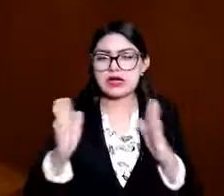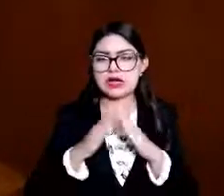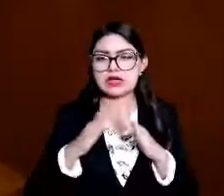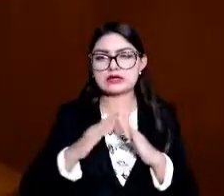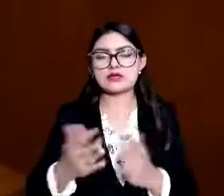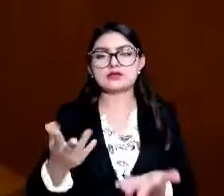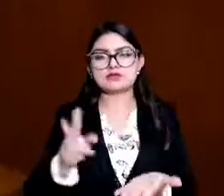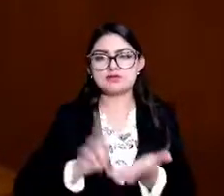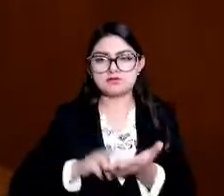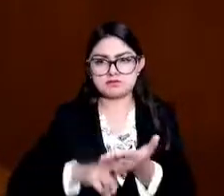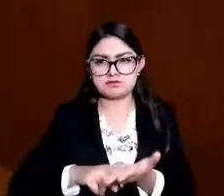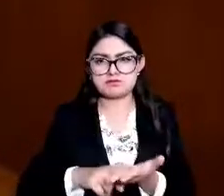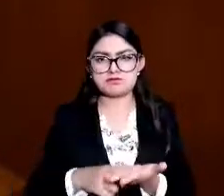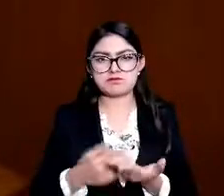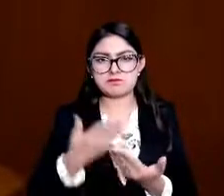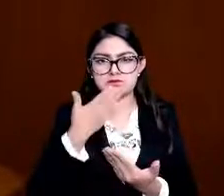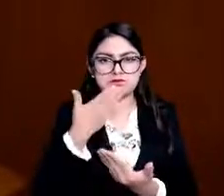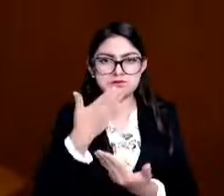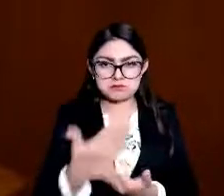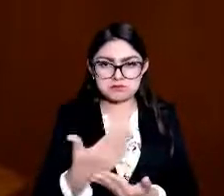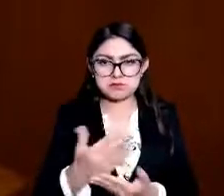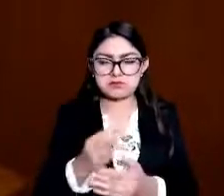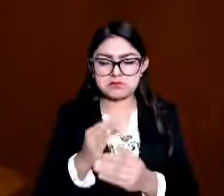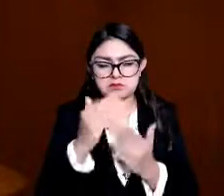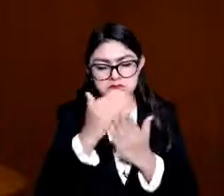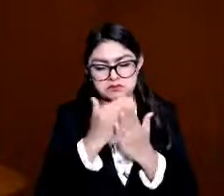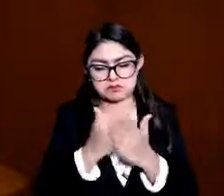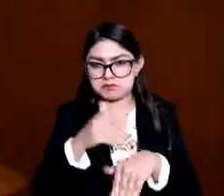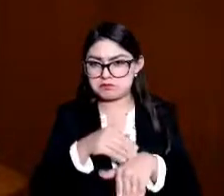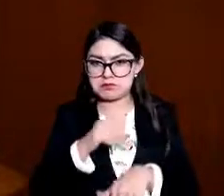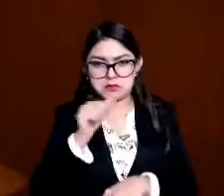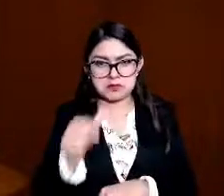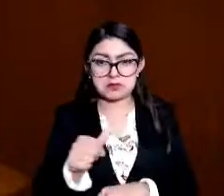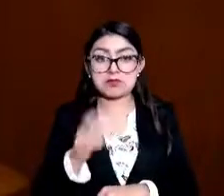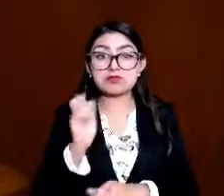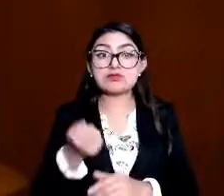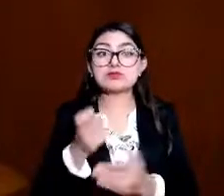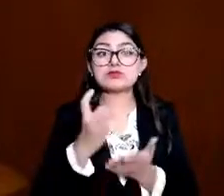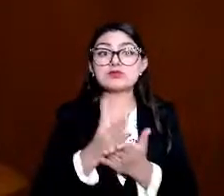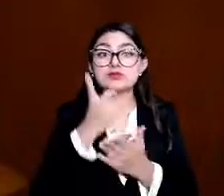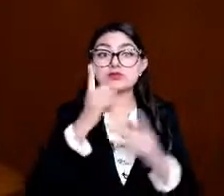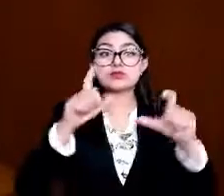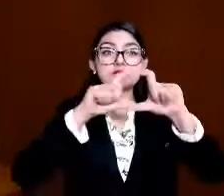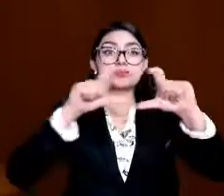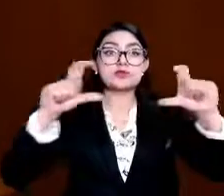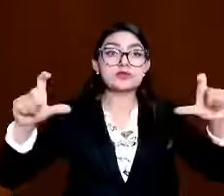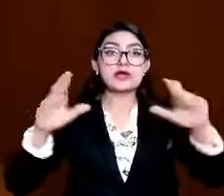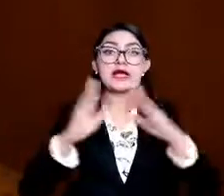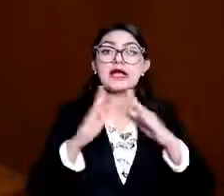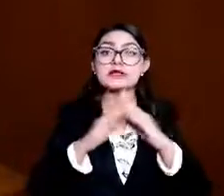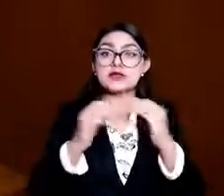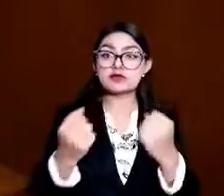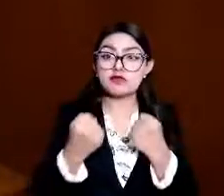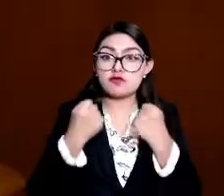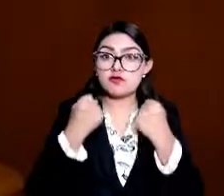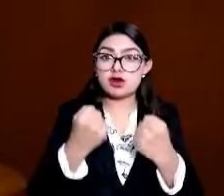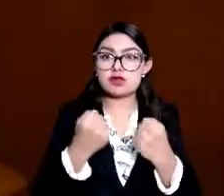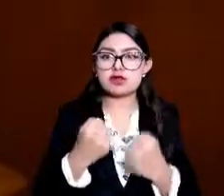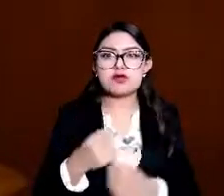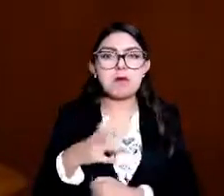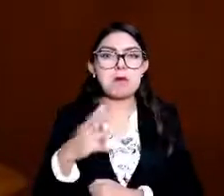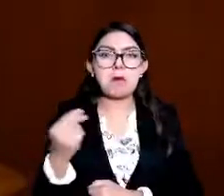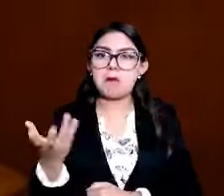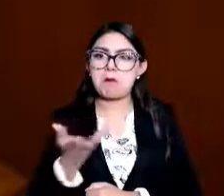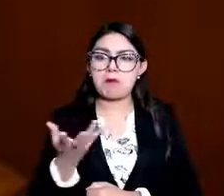los mexiquenses, o como dice el eslogan, que solo es eso, de brindar casas fuertes? En los gobiernos de Arturo